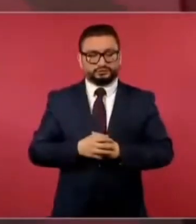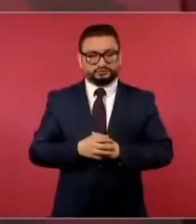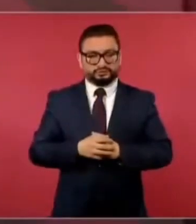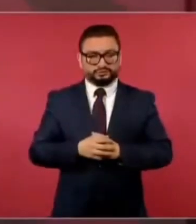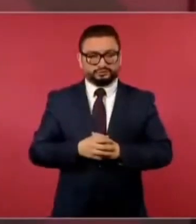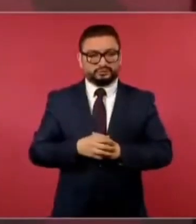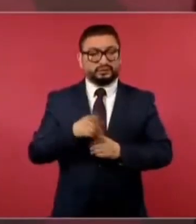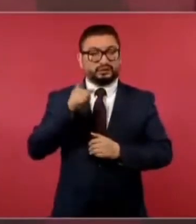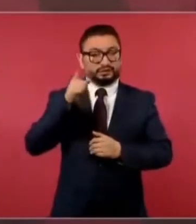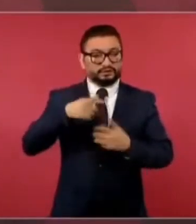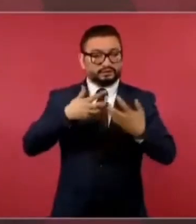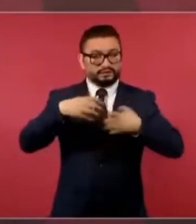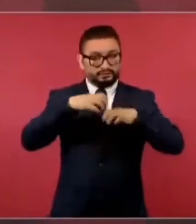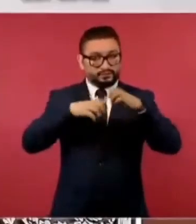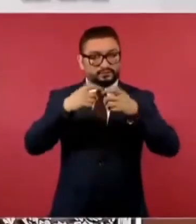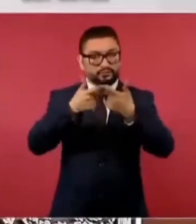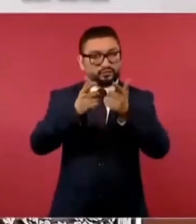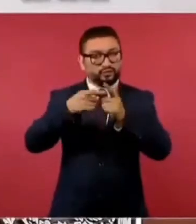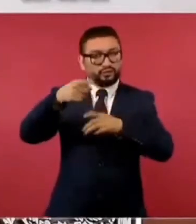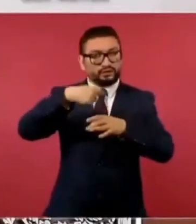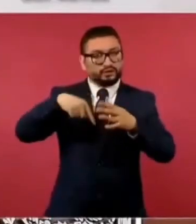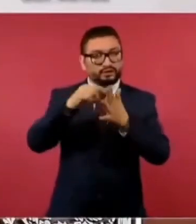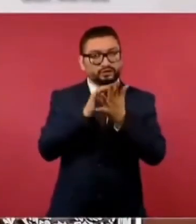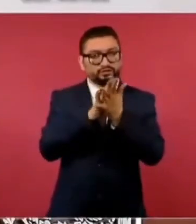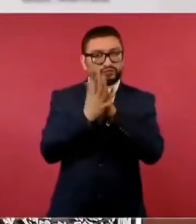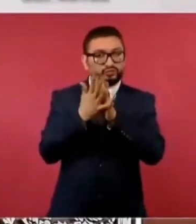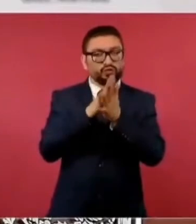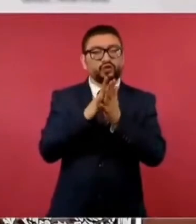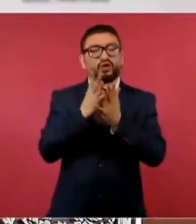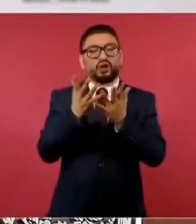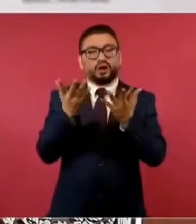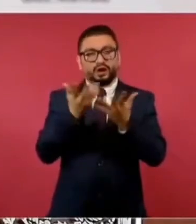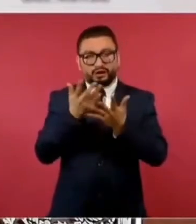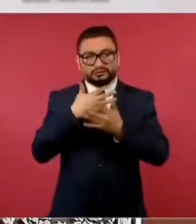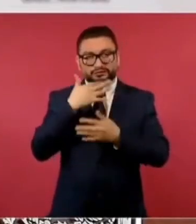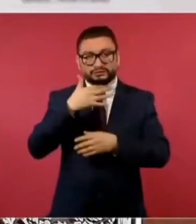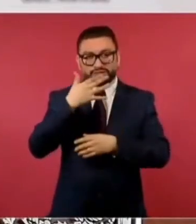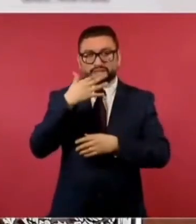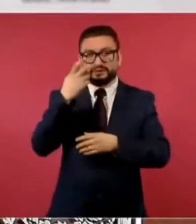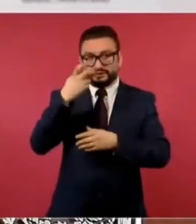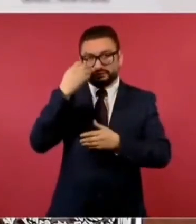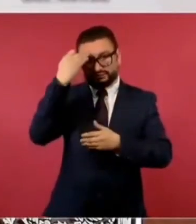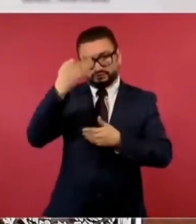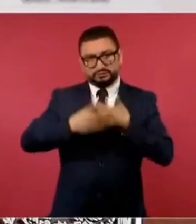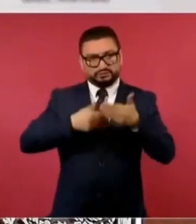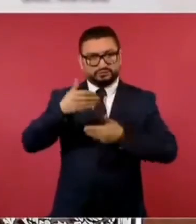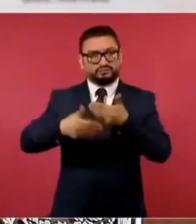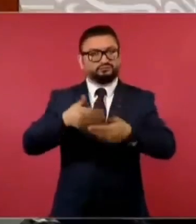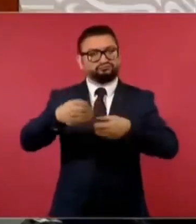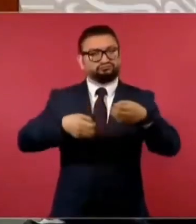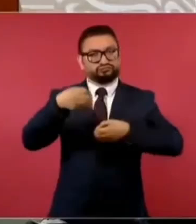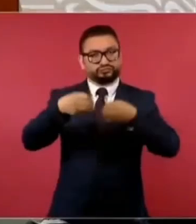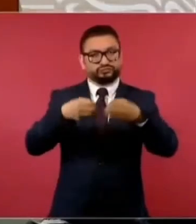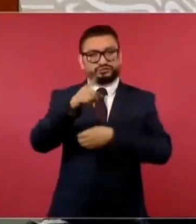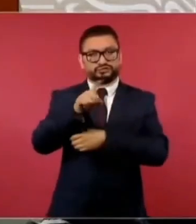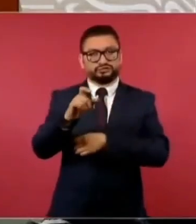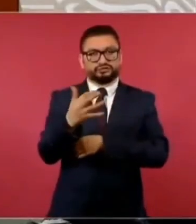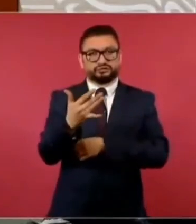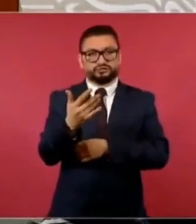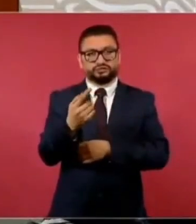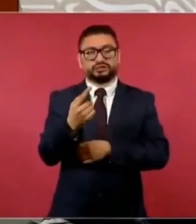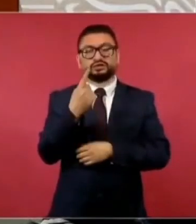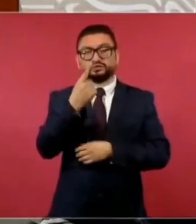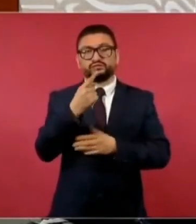que está dentro de la trama y que está en este proceso, que es un proceso de 151